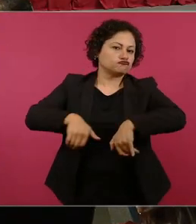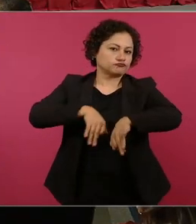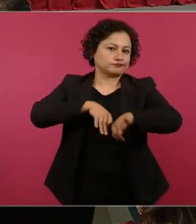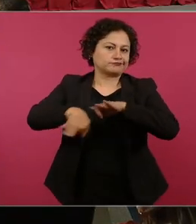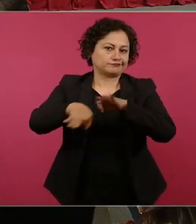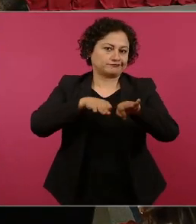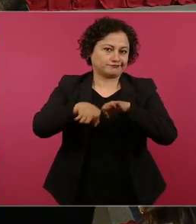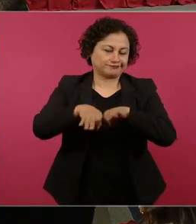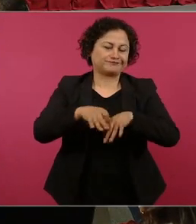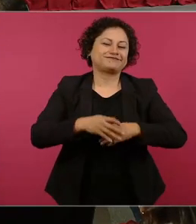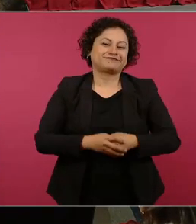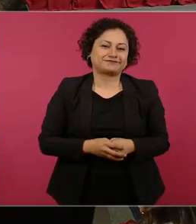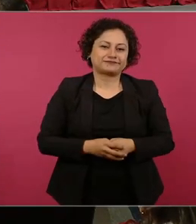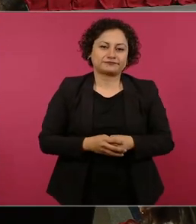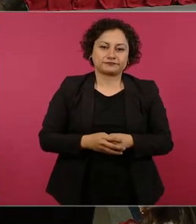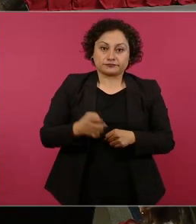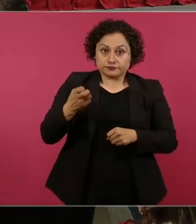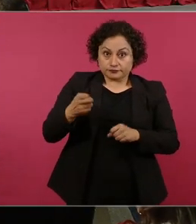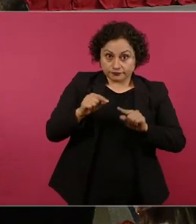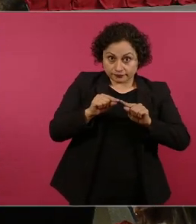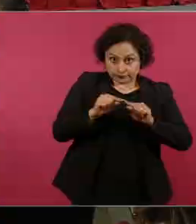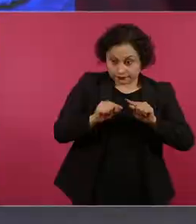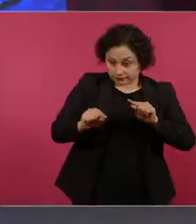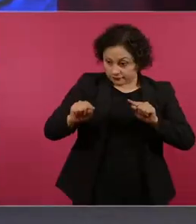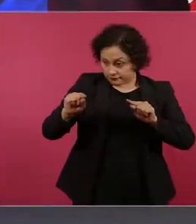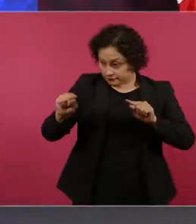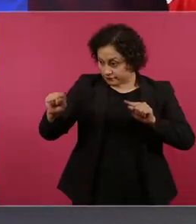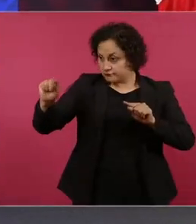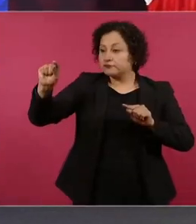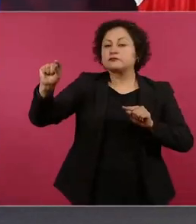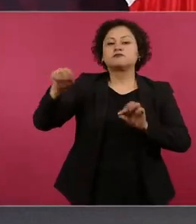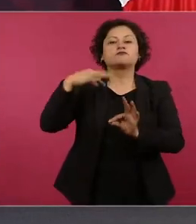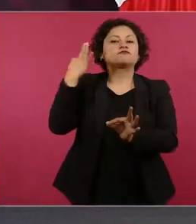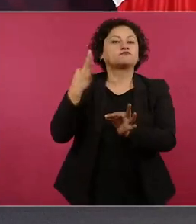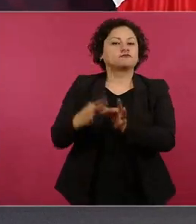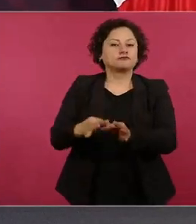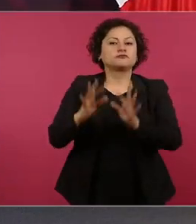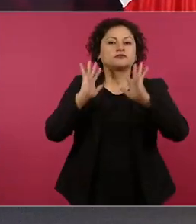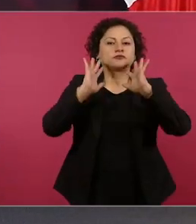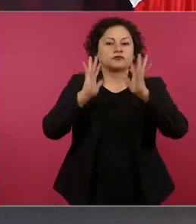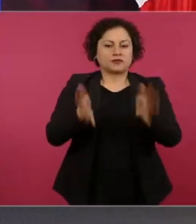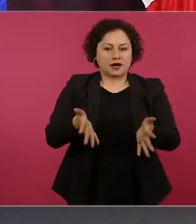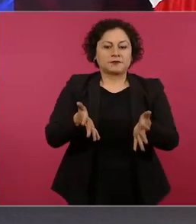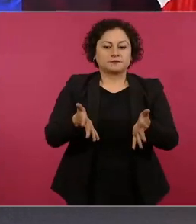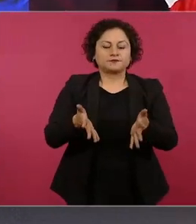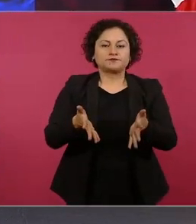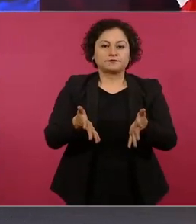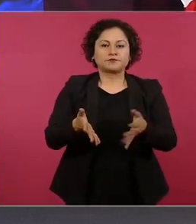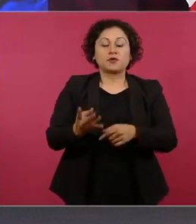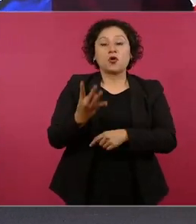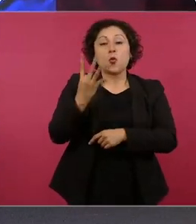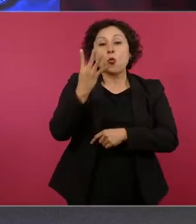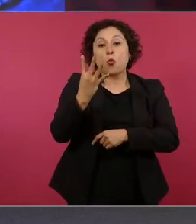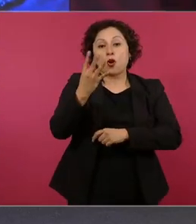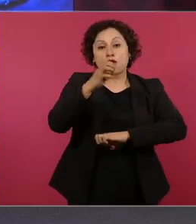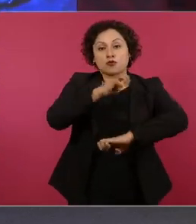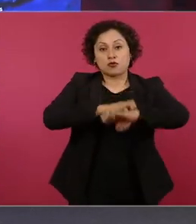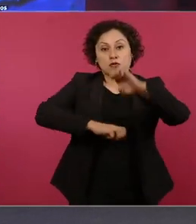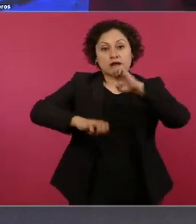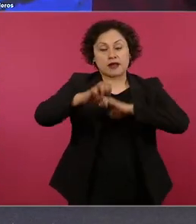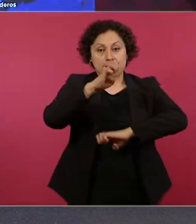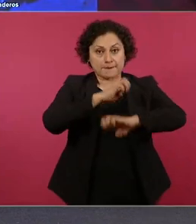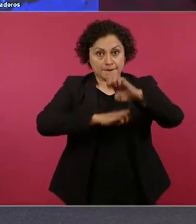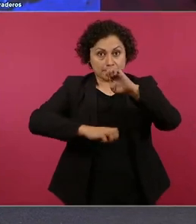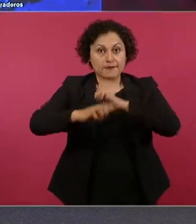está terminado eh se encargaron cuatro empresas aquí